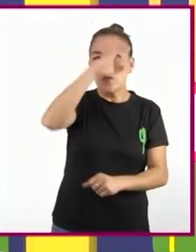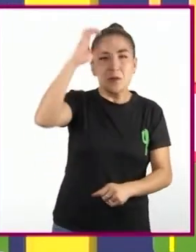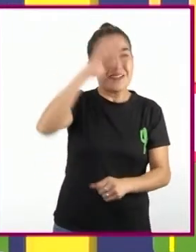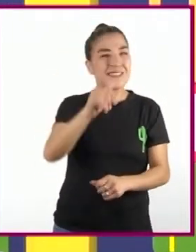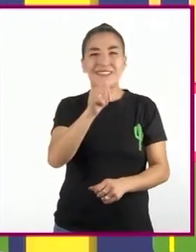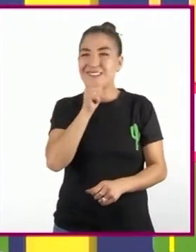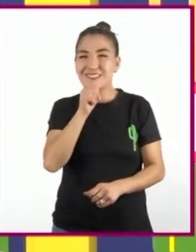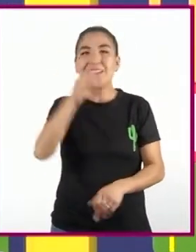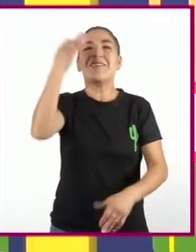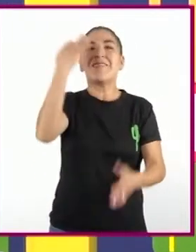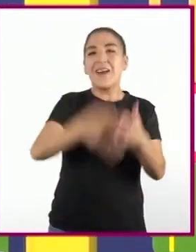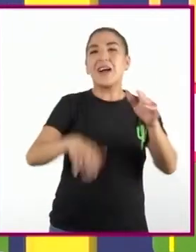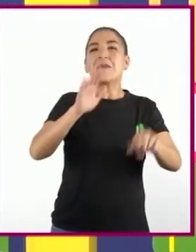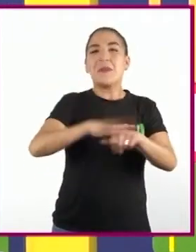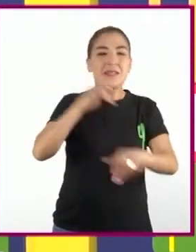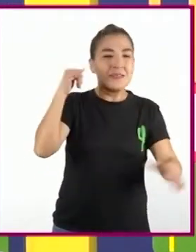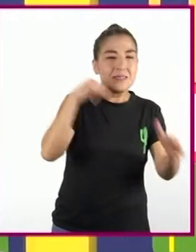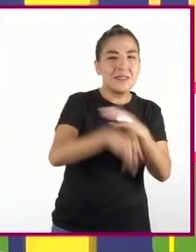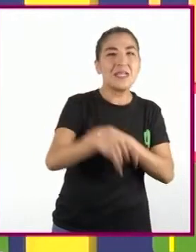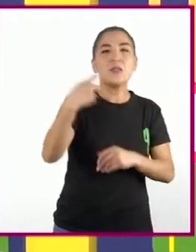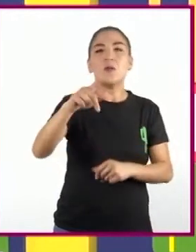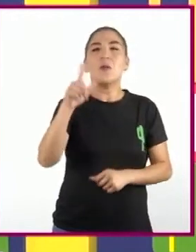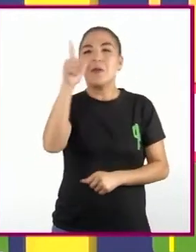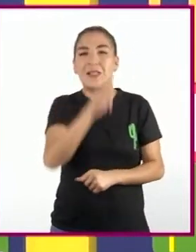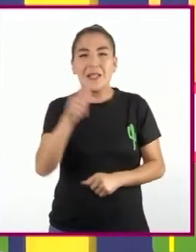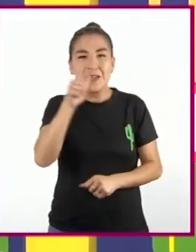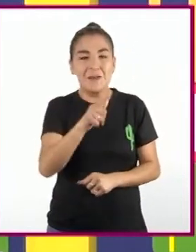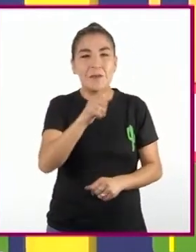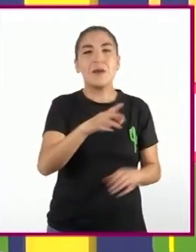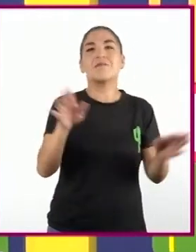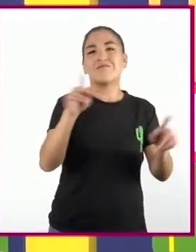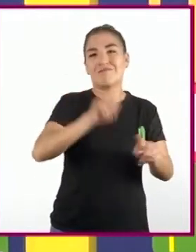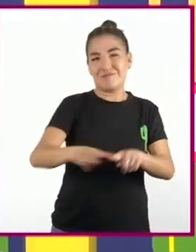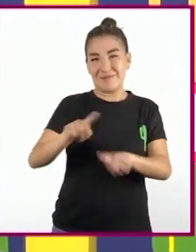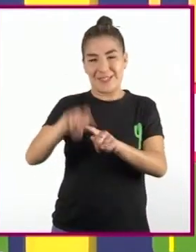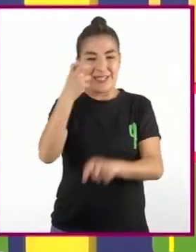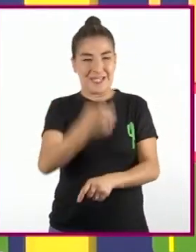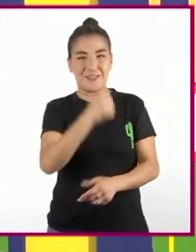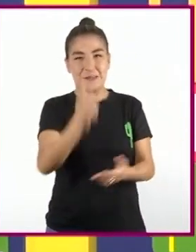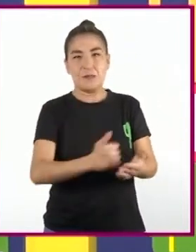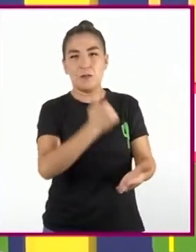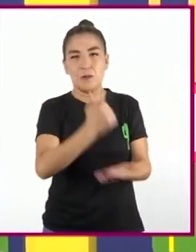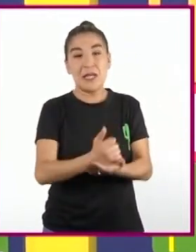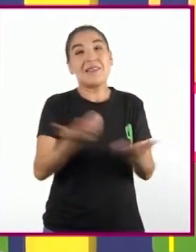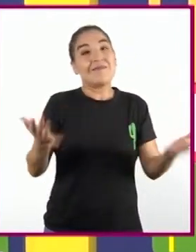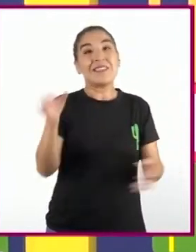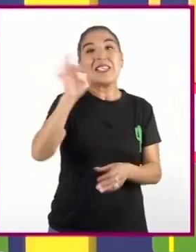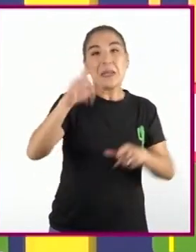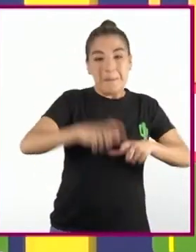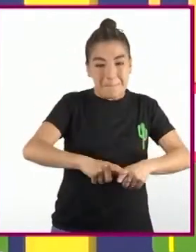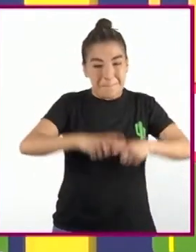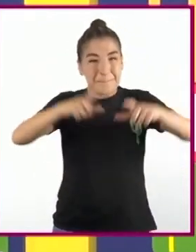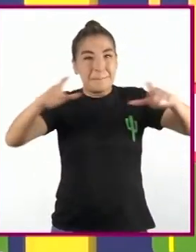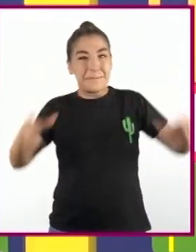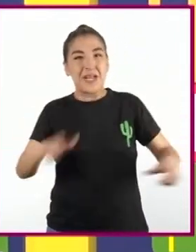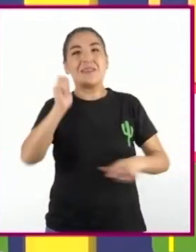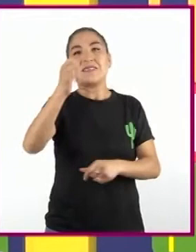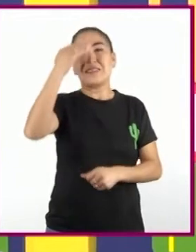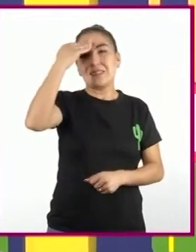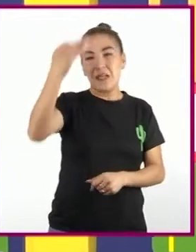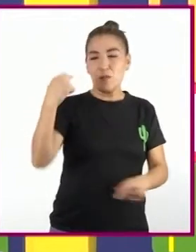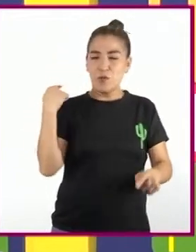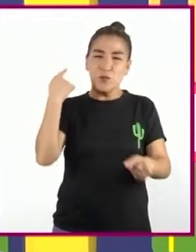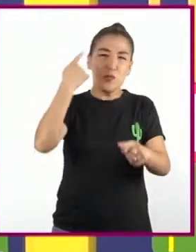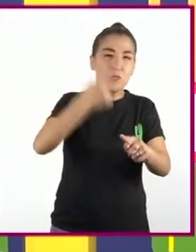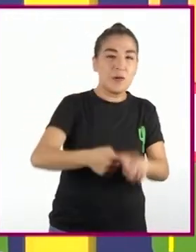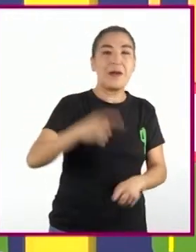a ciencia cierta qué cultura y lengua se hablaba en dicha ciudad. Quizás, por su enorme tamaño y temporalidad,